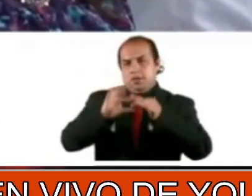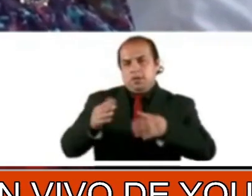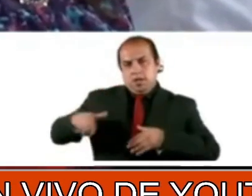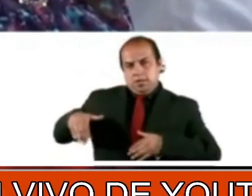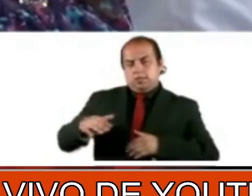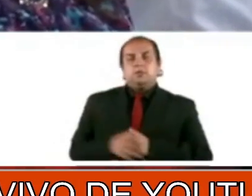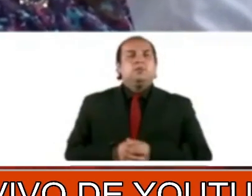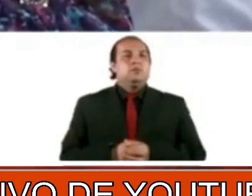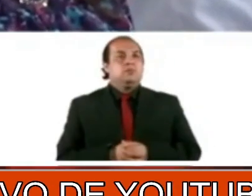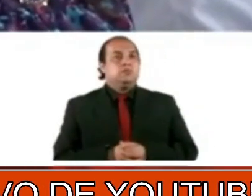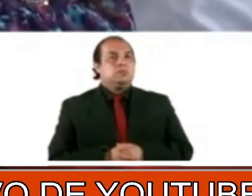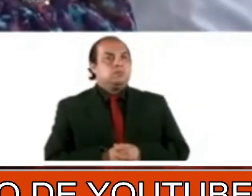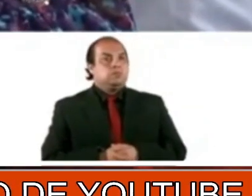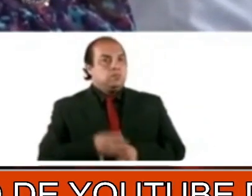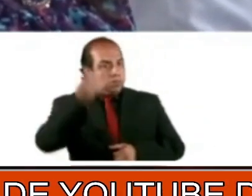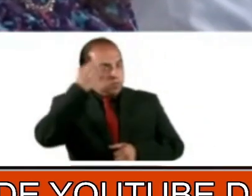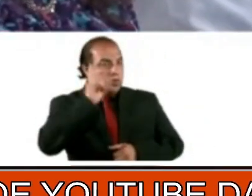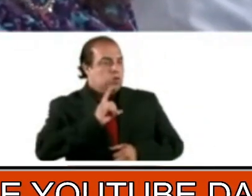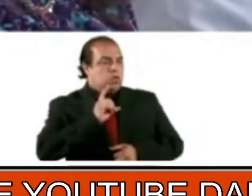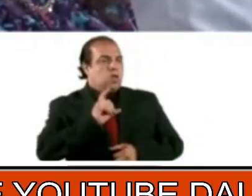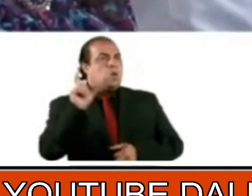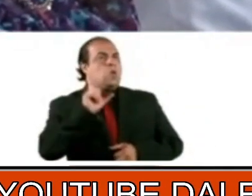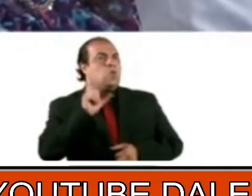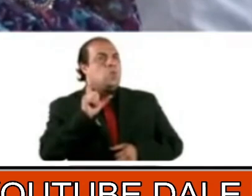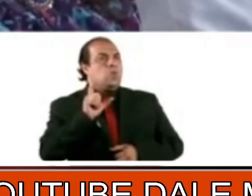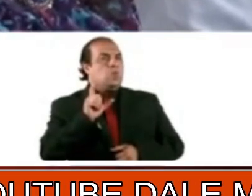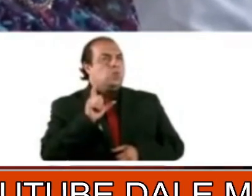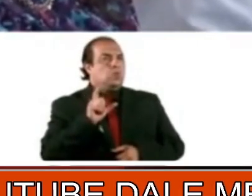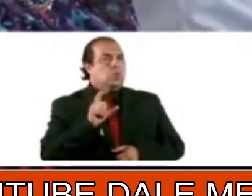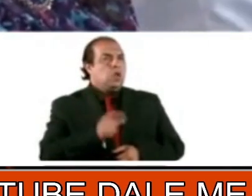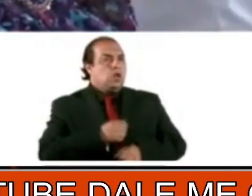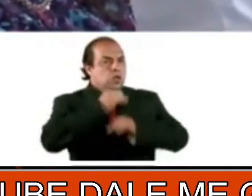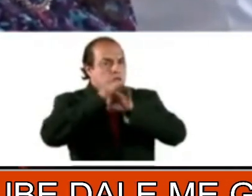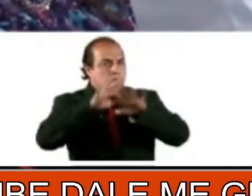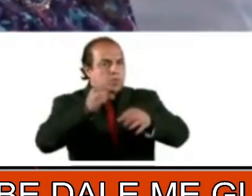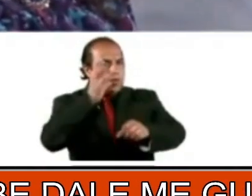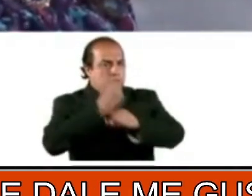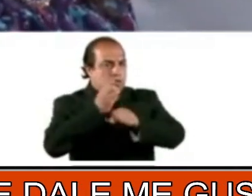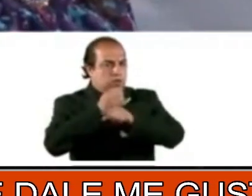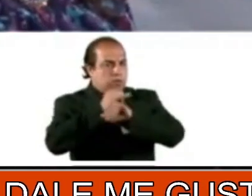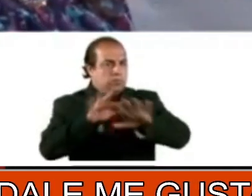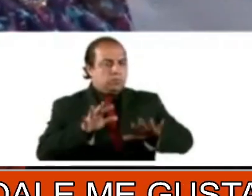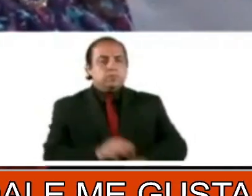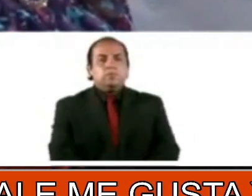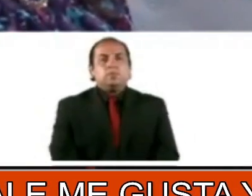Doctora, ¿cuándo dice que van a listarlo, cuándo lo estarían dando a conocer este tercer informe?